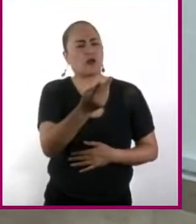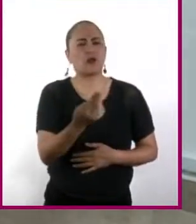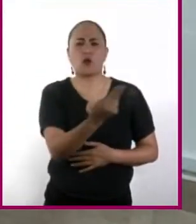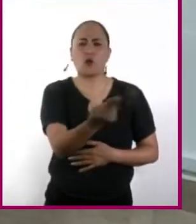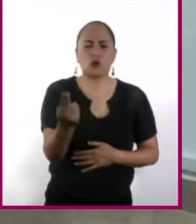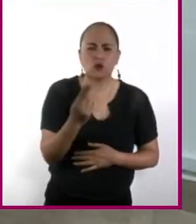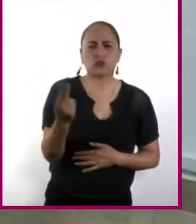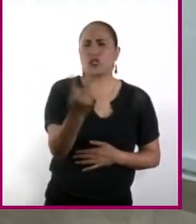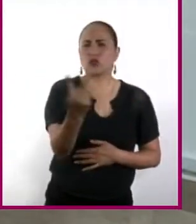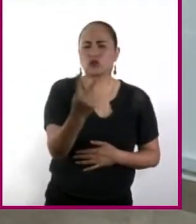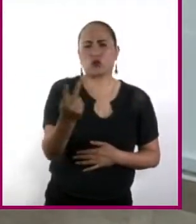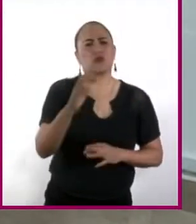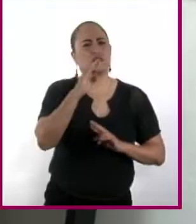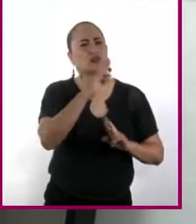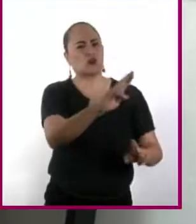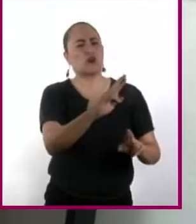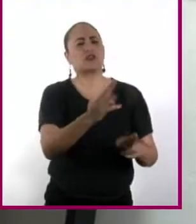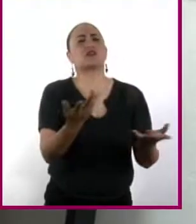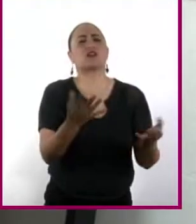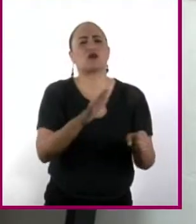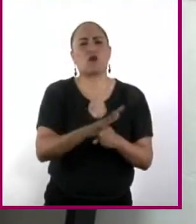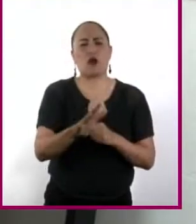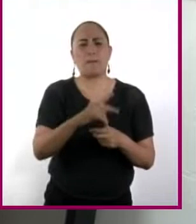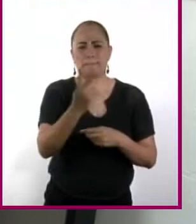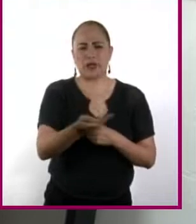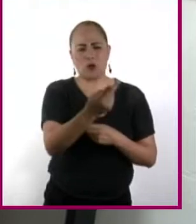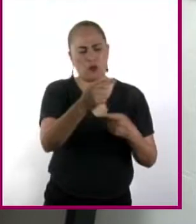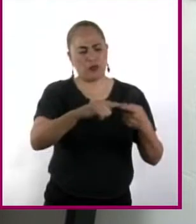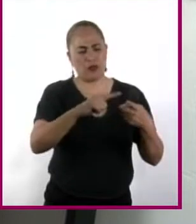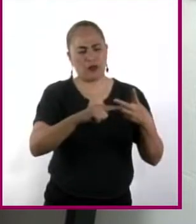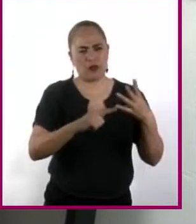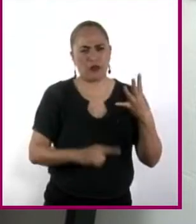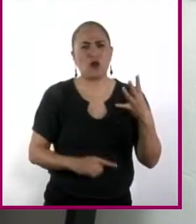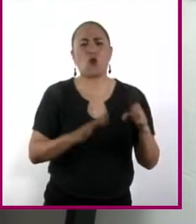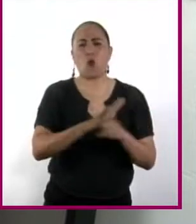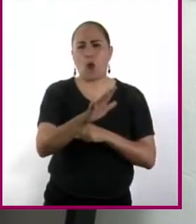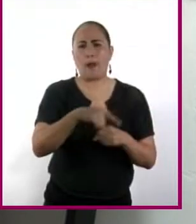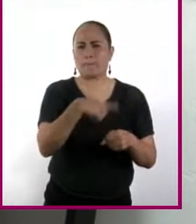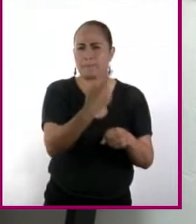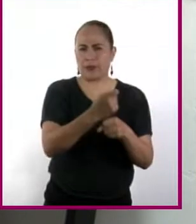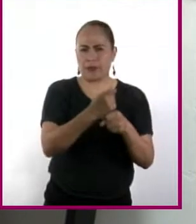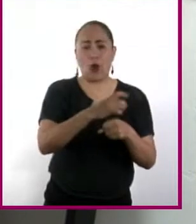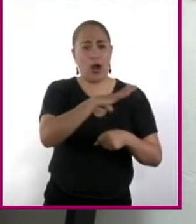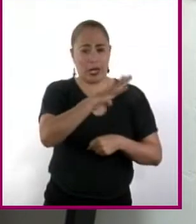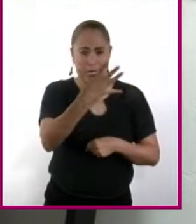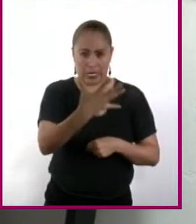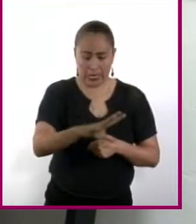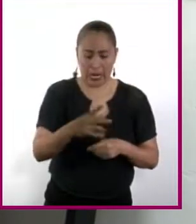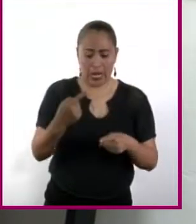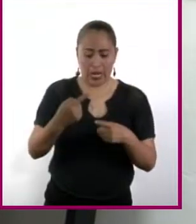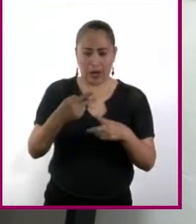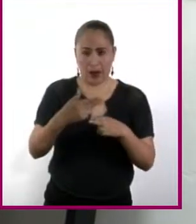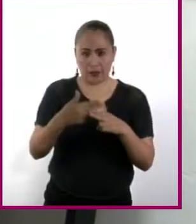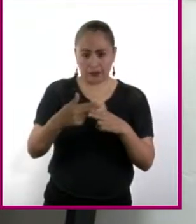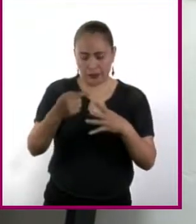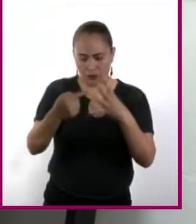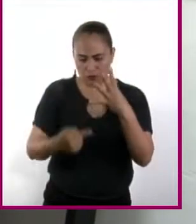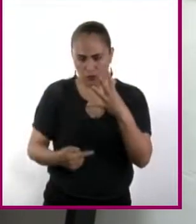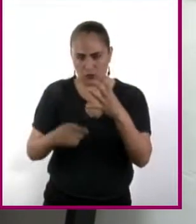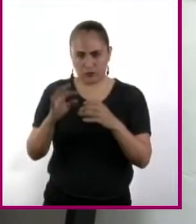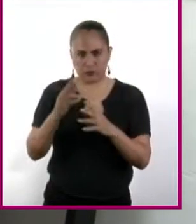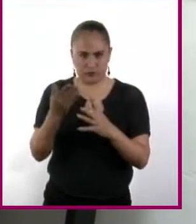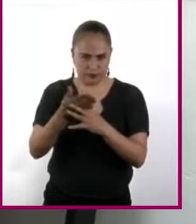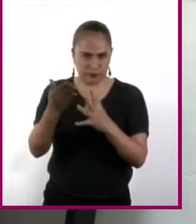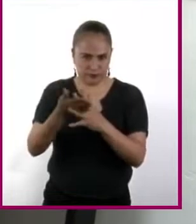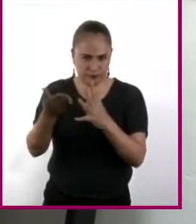es importante responder primero? Ya lo discutimos, Mireya, y decidimos irnos desde lo general a lo particular. Así es, primero identificar